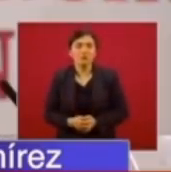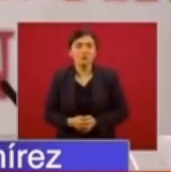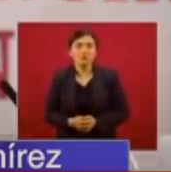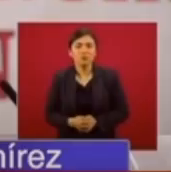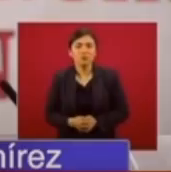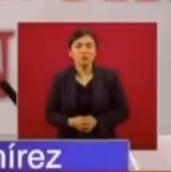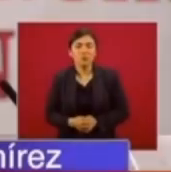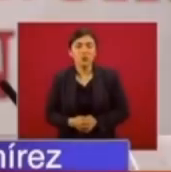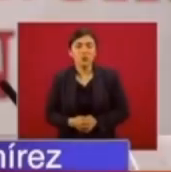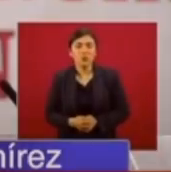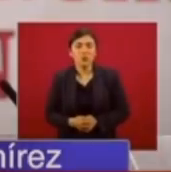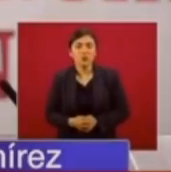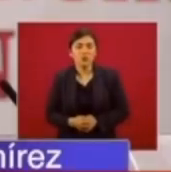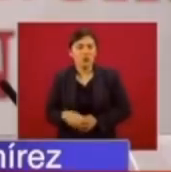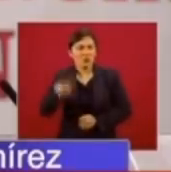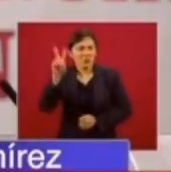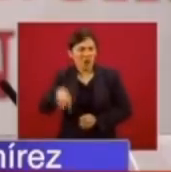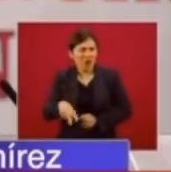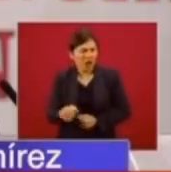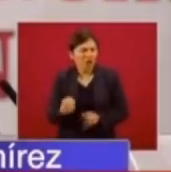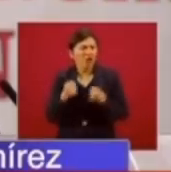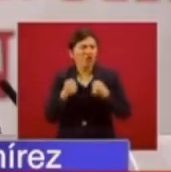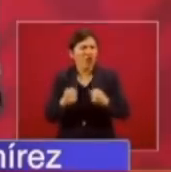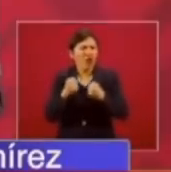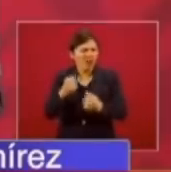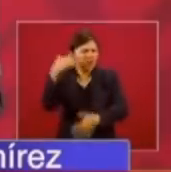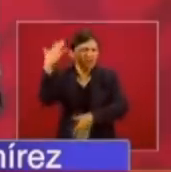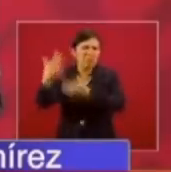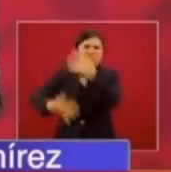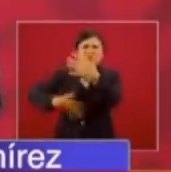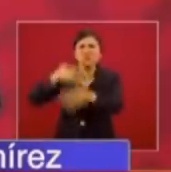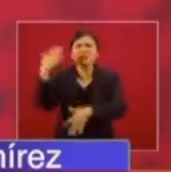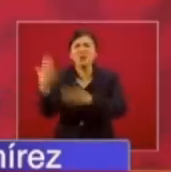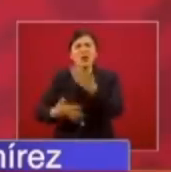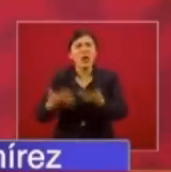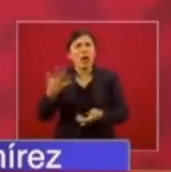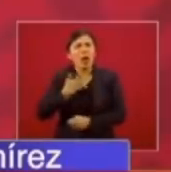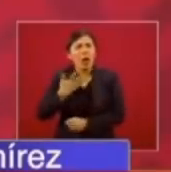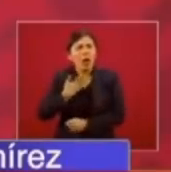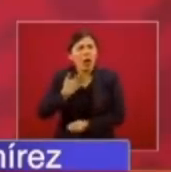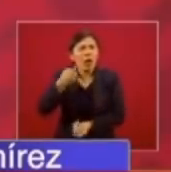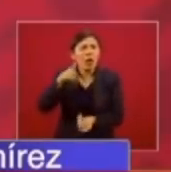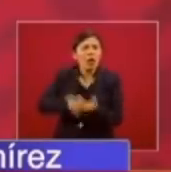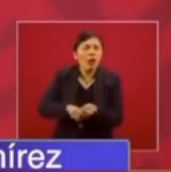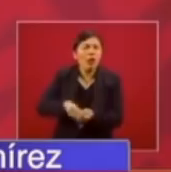Ya enfrentamientos en donde